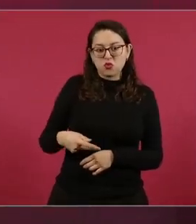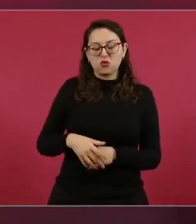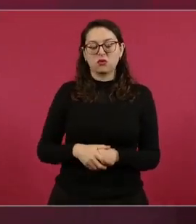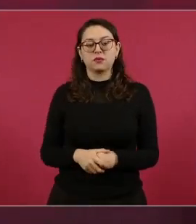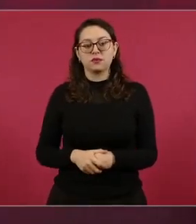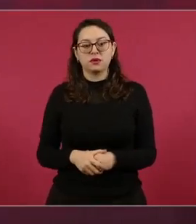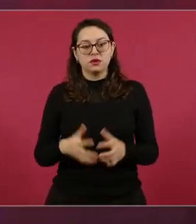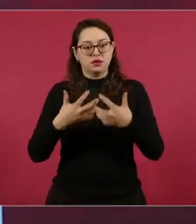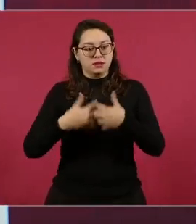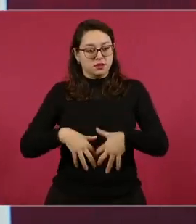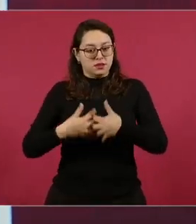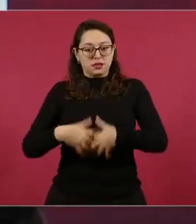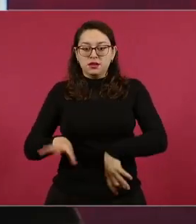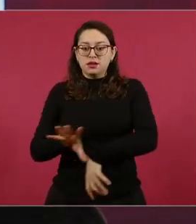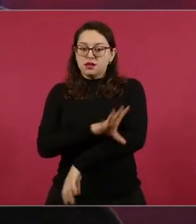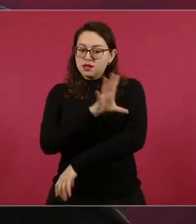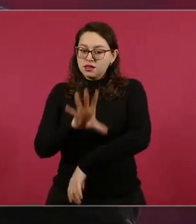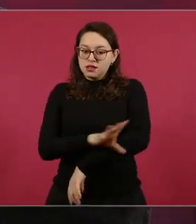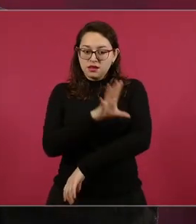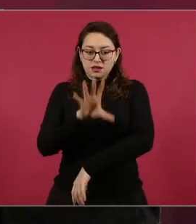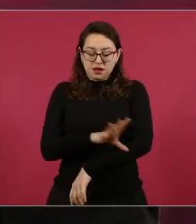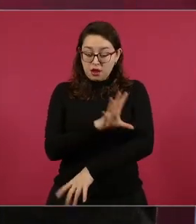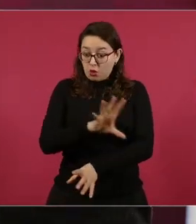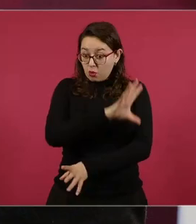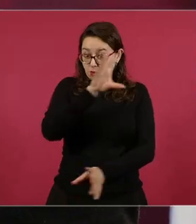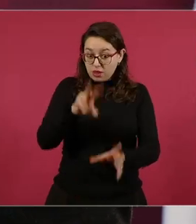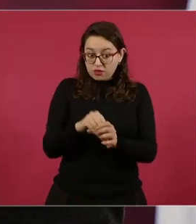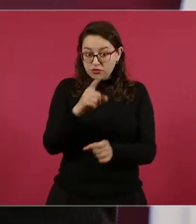industria eléctrica,